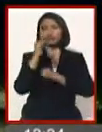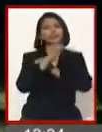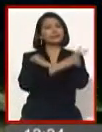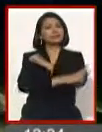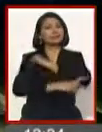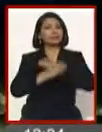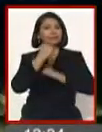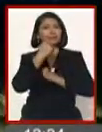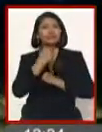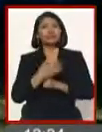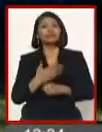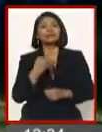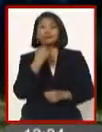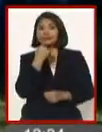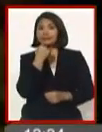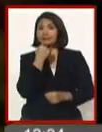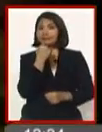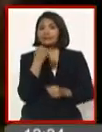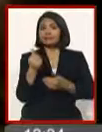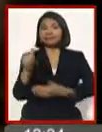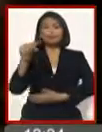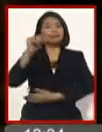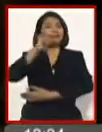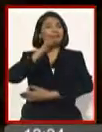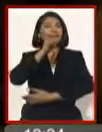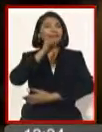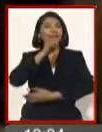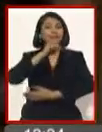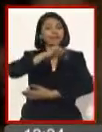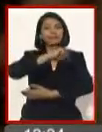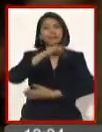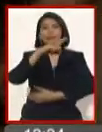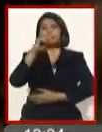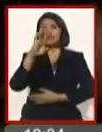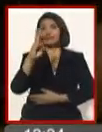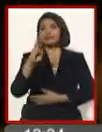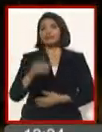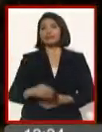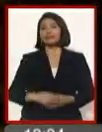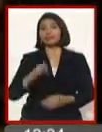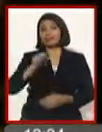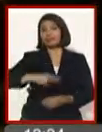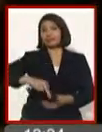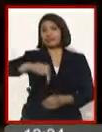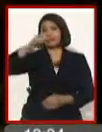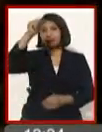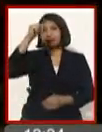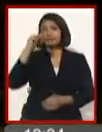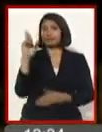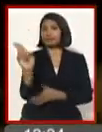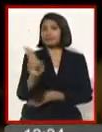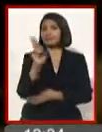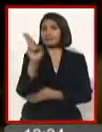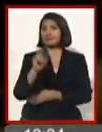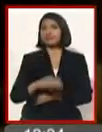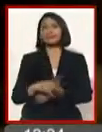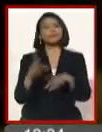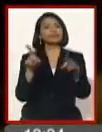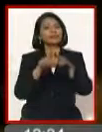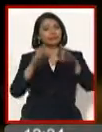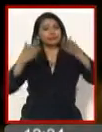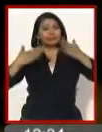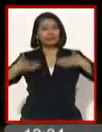Nacional, quien dicen ser ellos, bautizaron a 106 niños en Satélite Norte, utilizando la